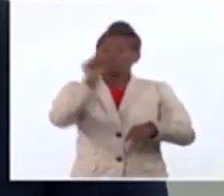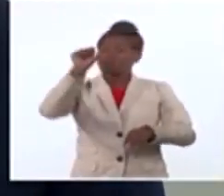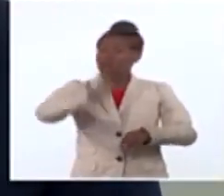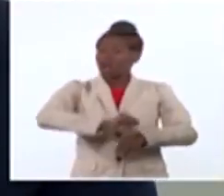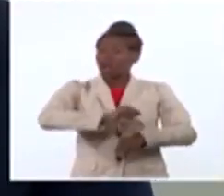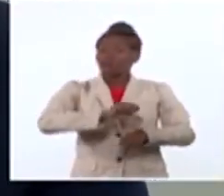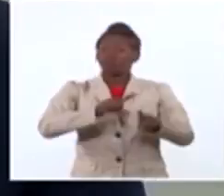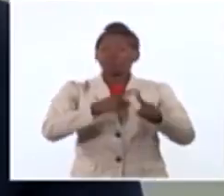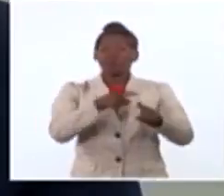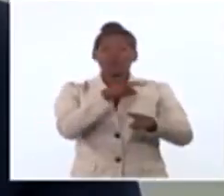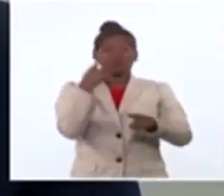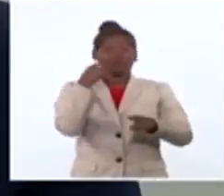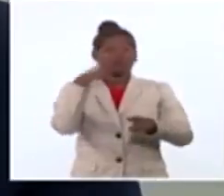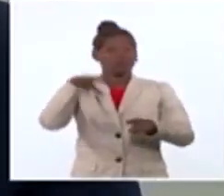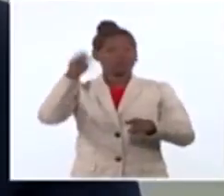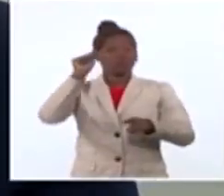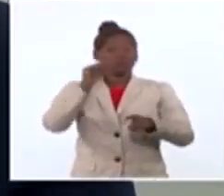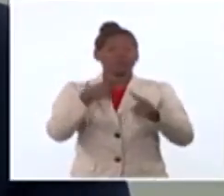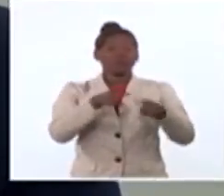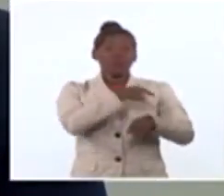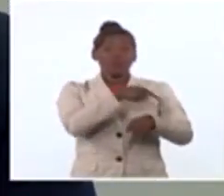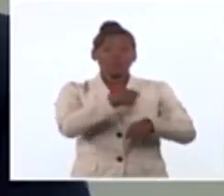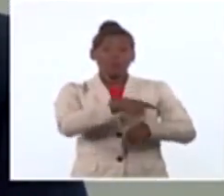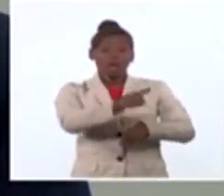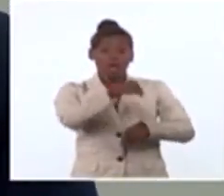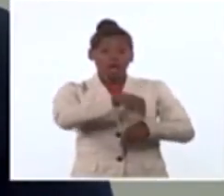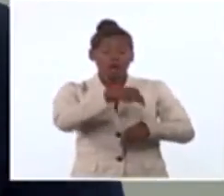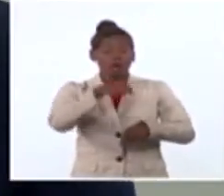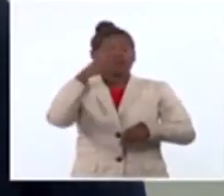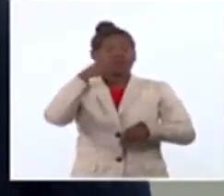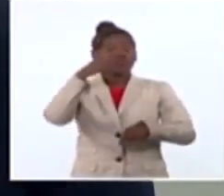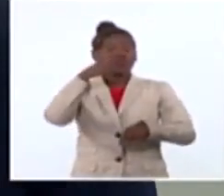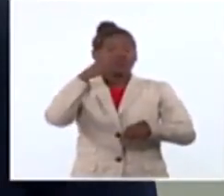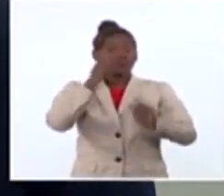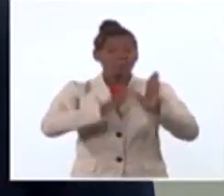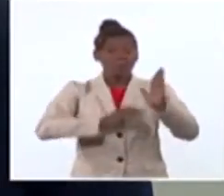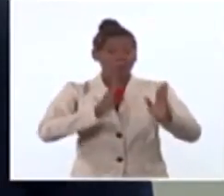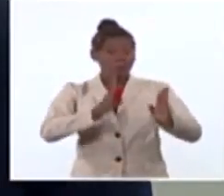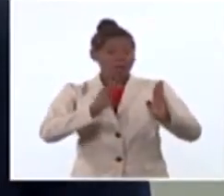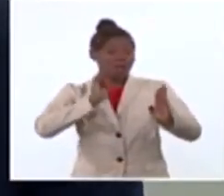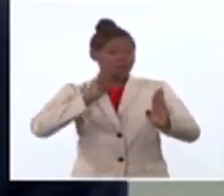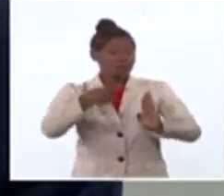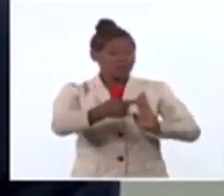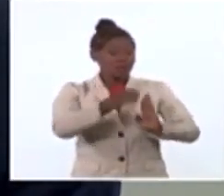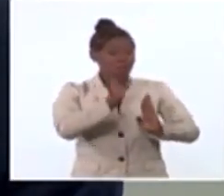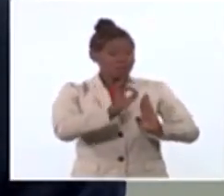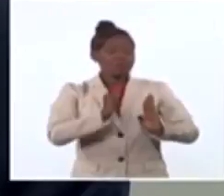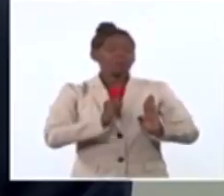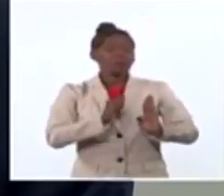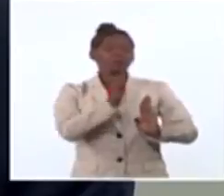que ya miran a noviembre del próximo año.